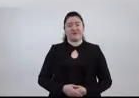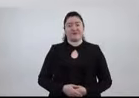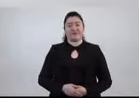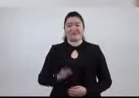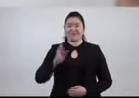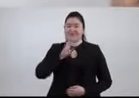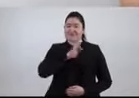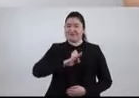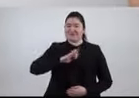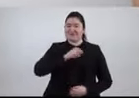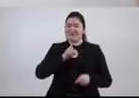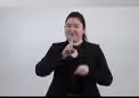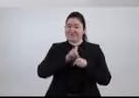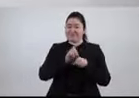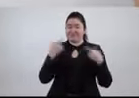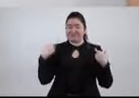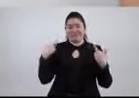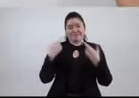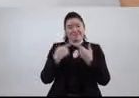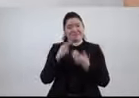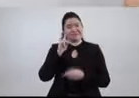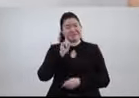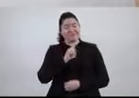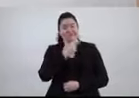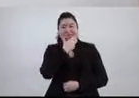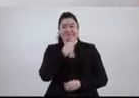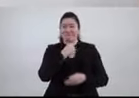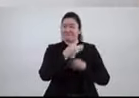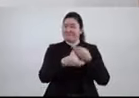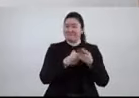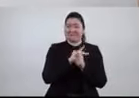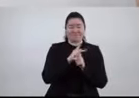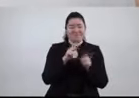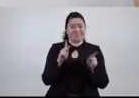Feliz día a todas las maestras y maestros.